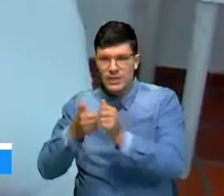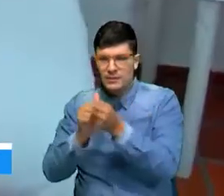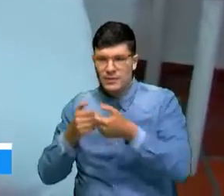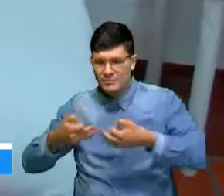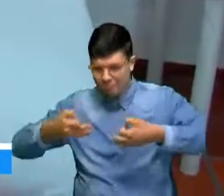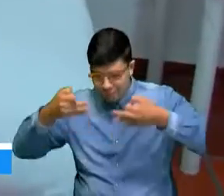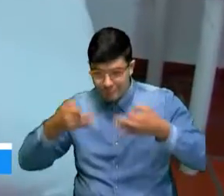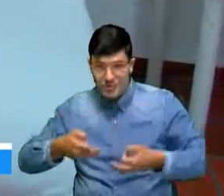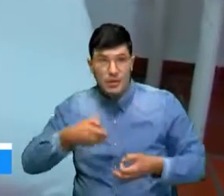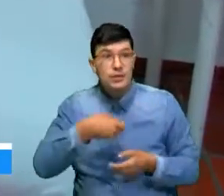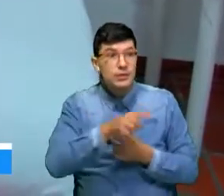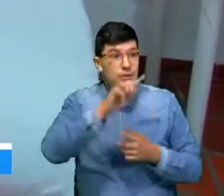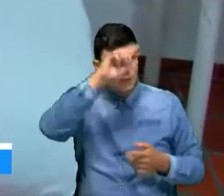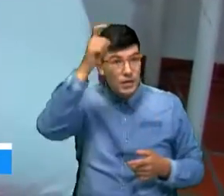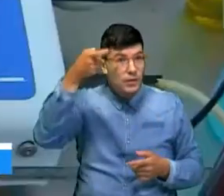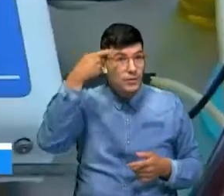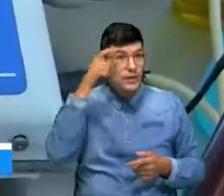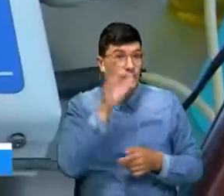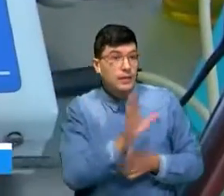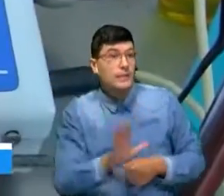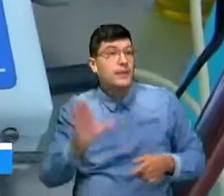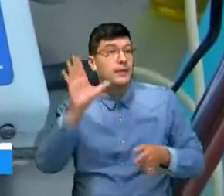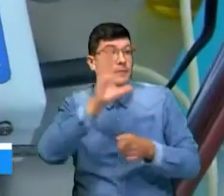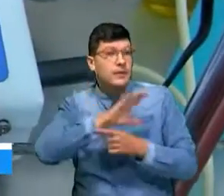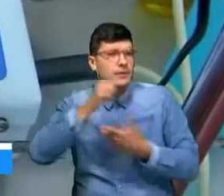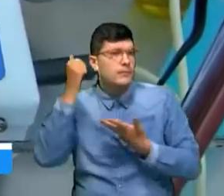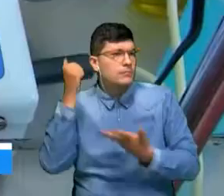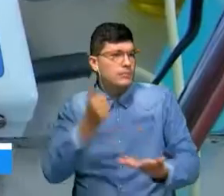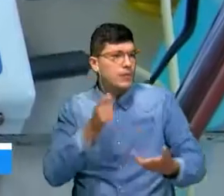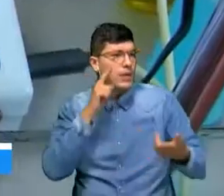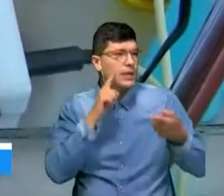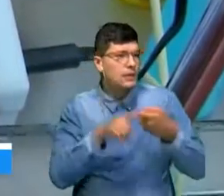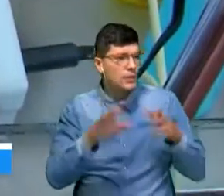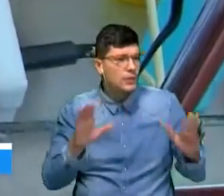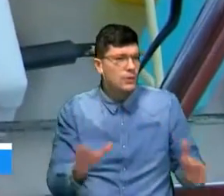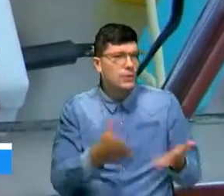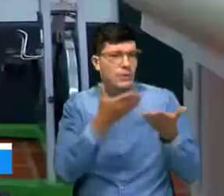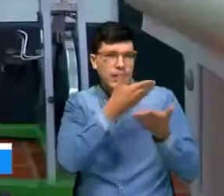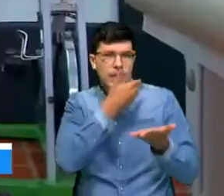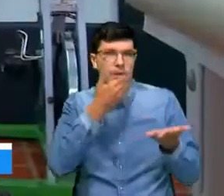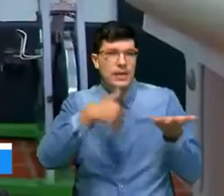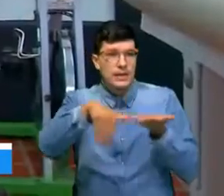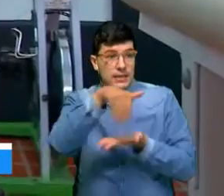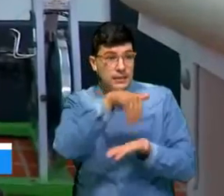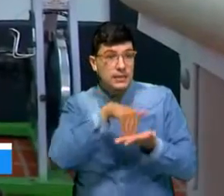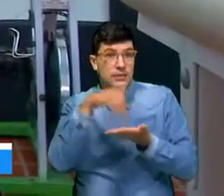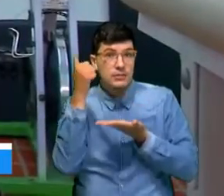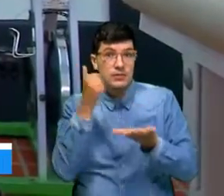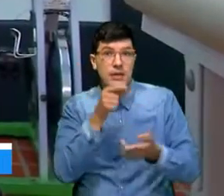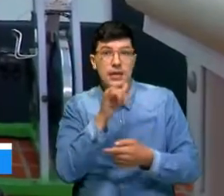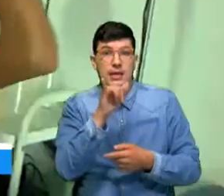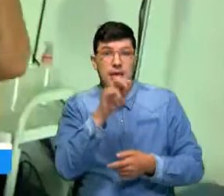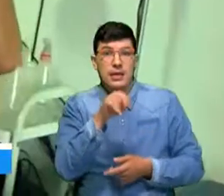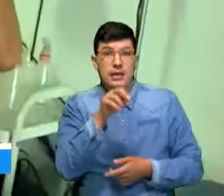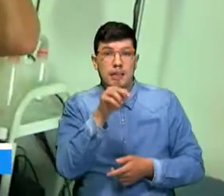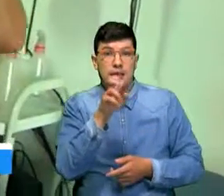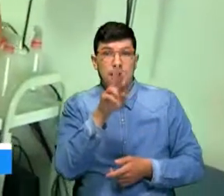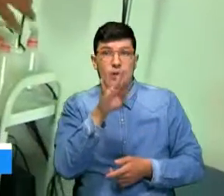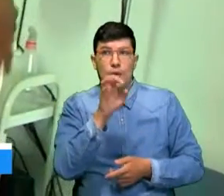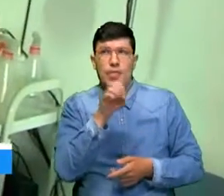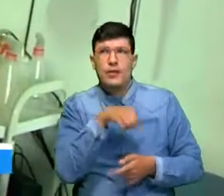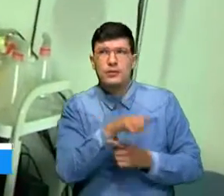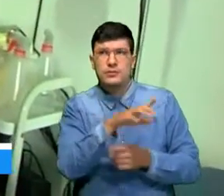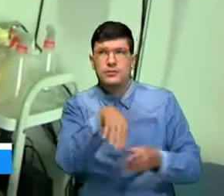el gobierno departamental ha invertido buscando la modernización del centro de alto rendimiento de indenorte el cual está conformado